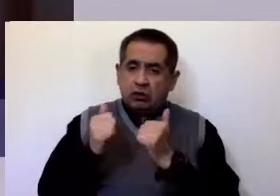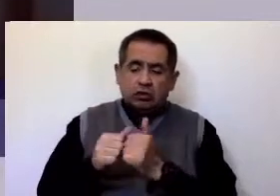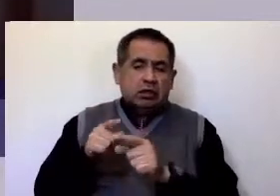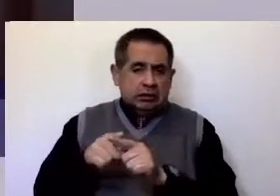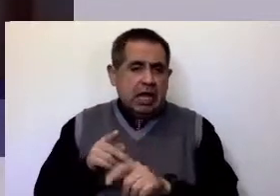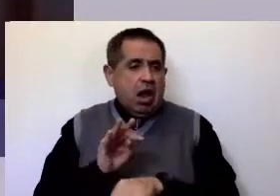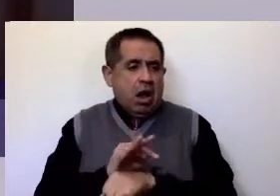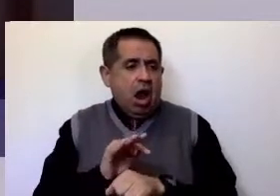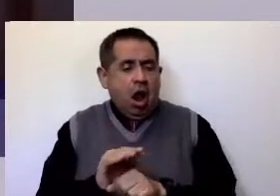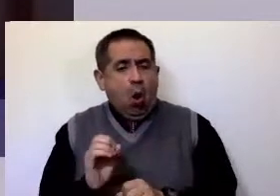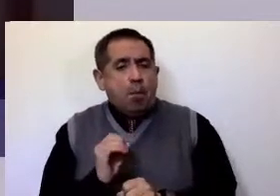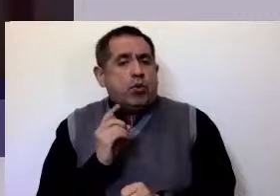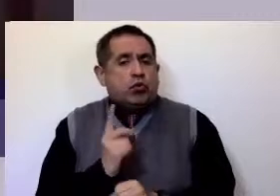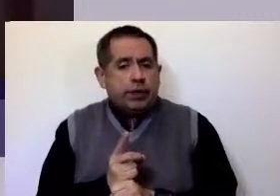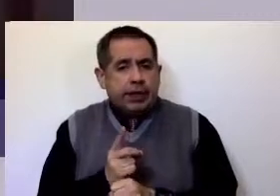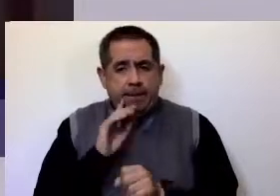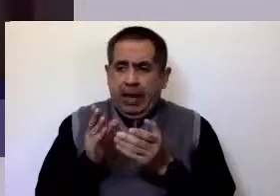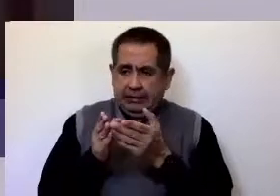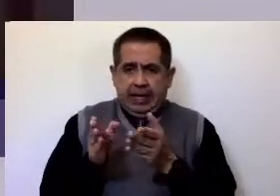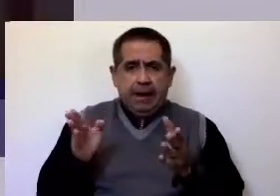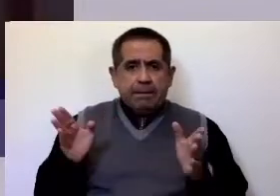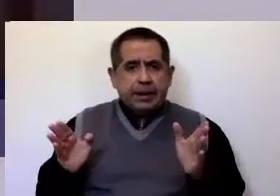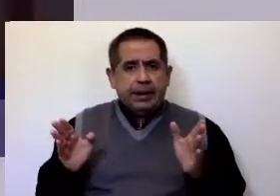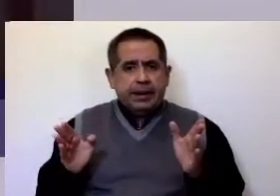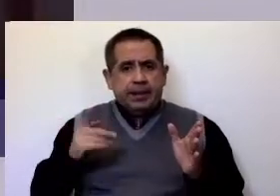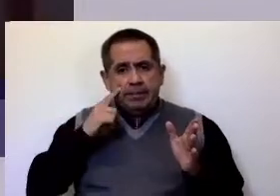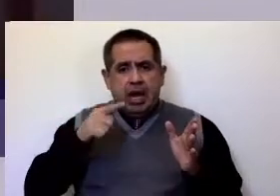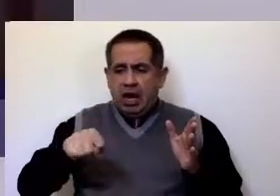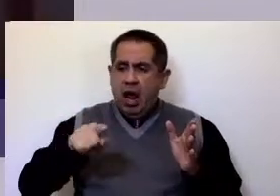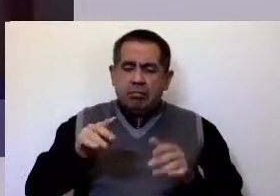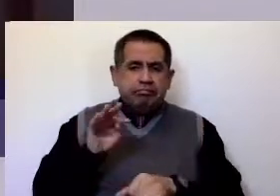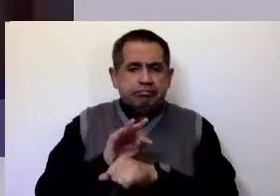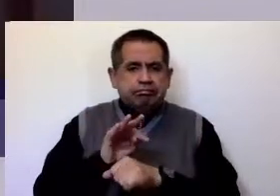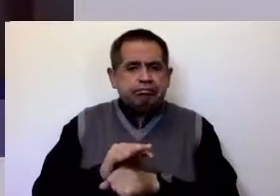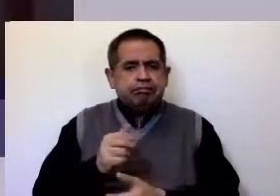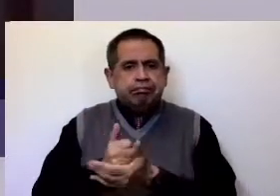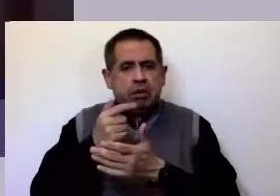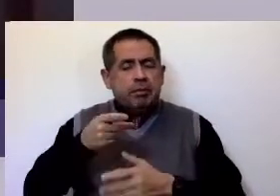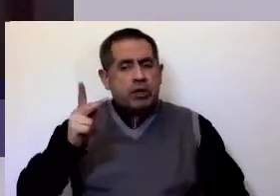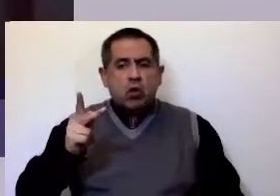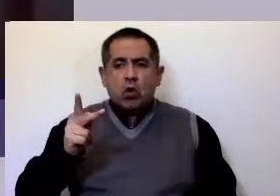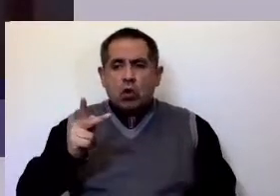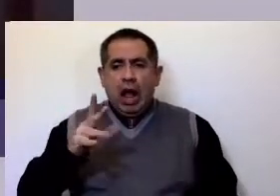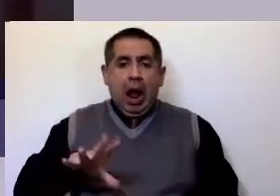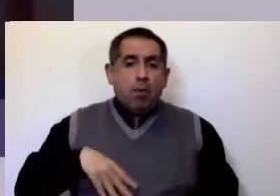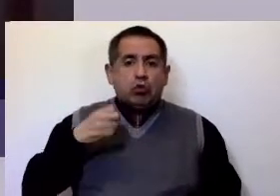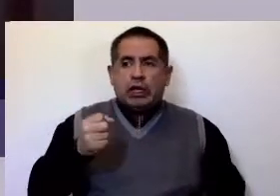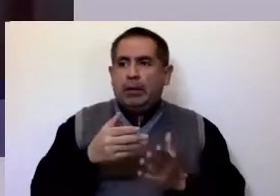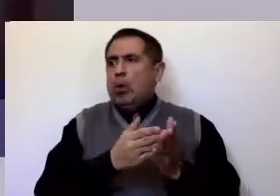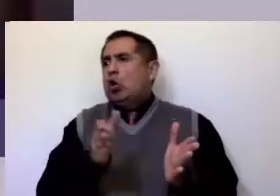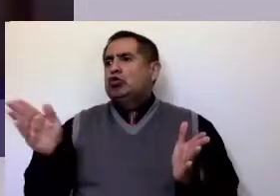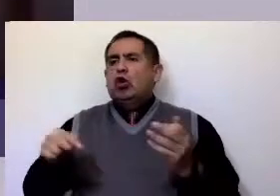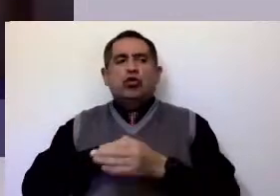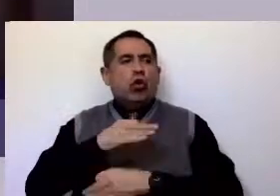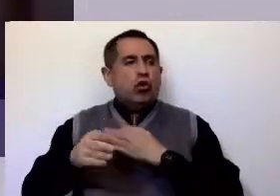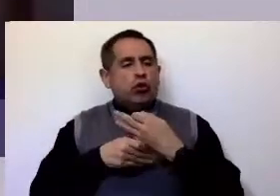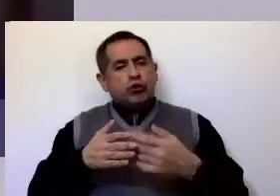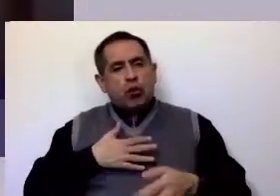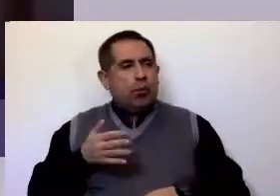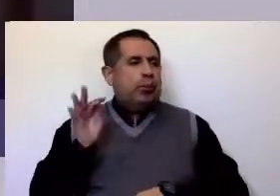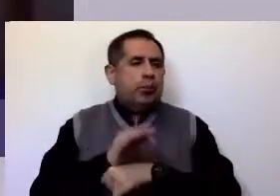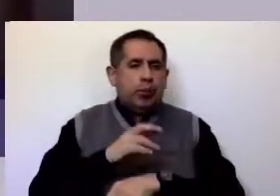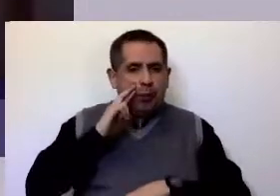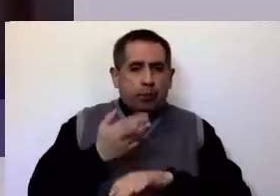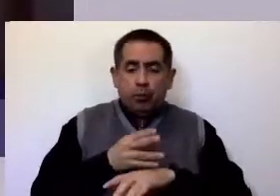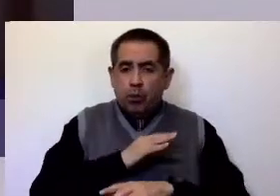posibilidad más amplia para hacer efectiva la salvaguardia pero no se puede abusar de este interés legítimo solamente